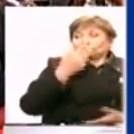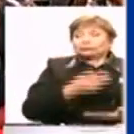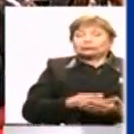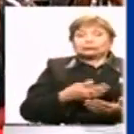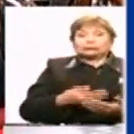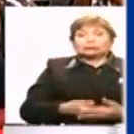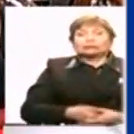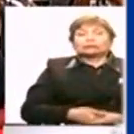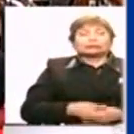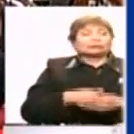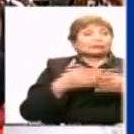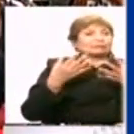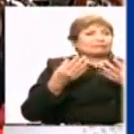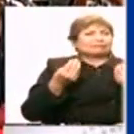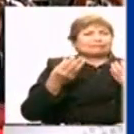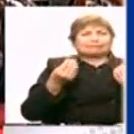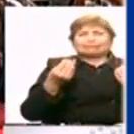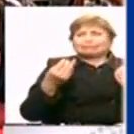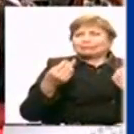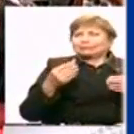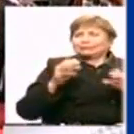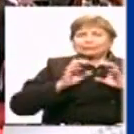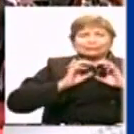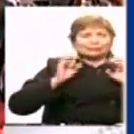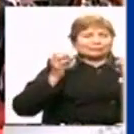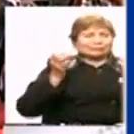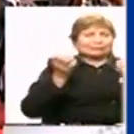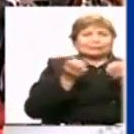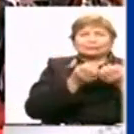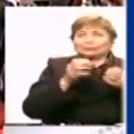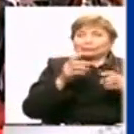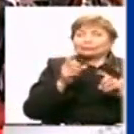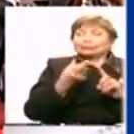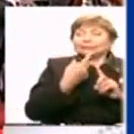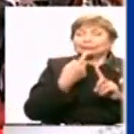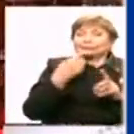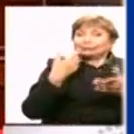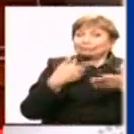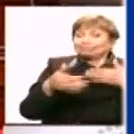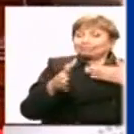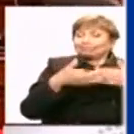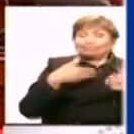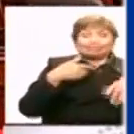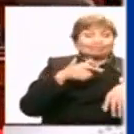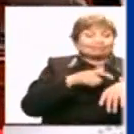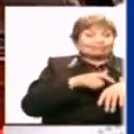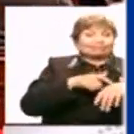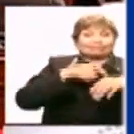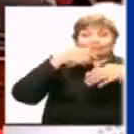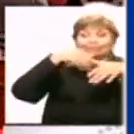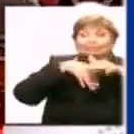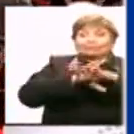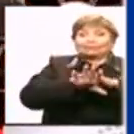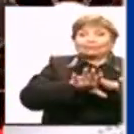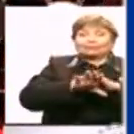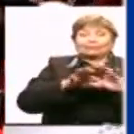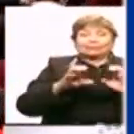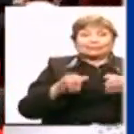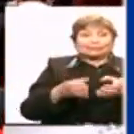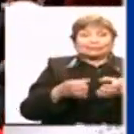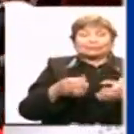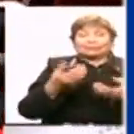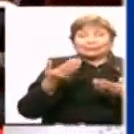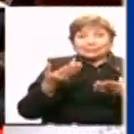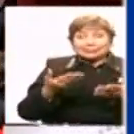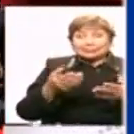Nosotros le tenemos consideración, le tenemos respeto, pero yo creo que hay una línea muy importante. el Perú no es el país, no